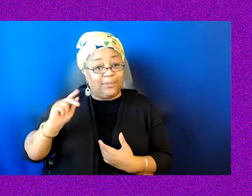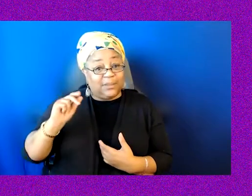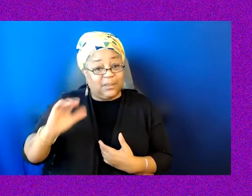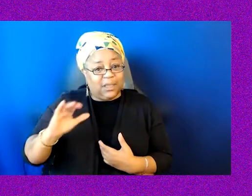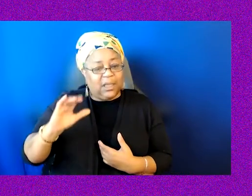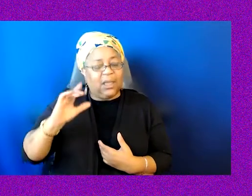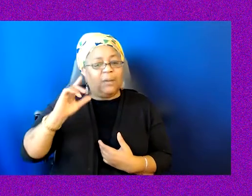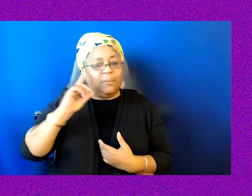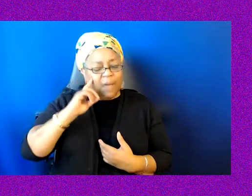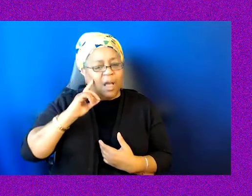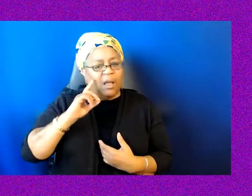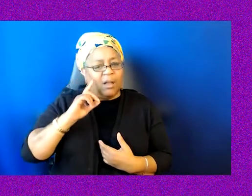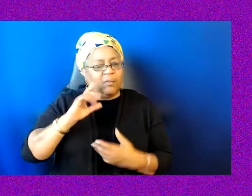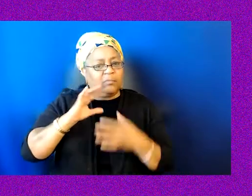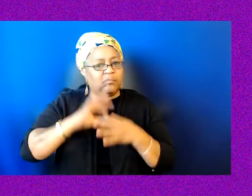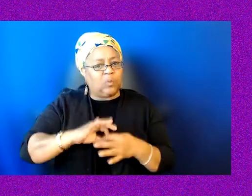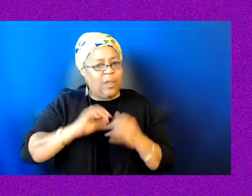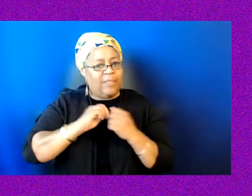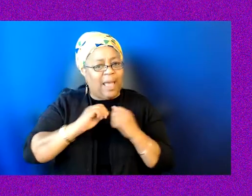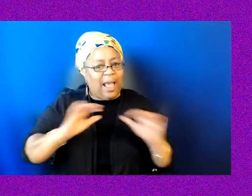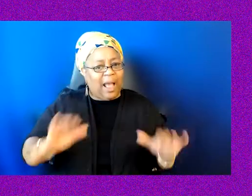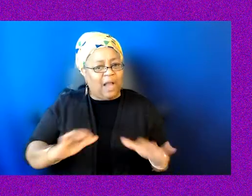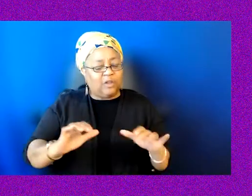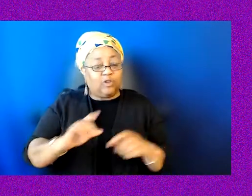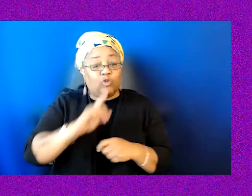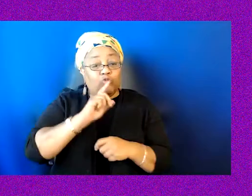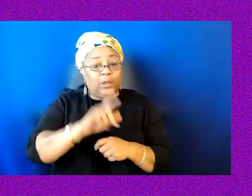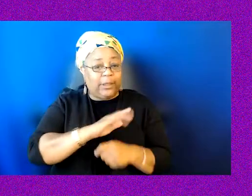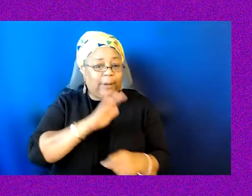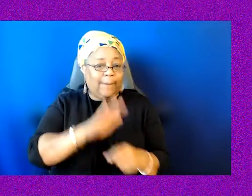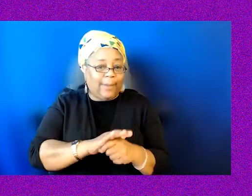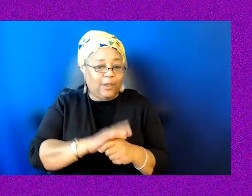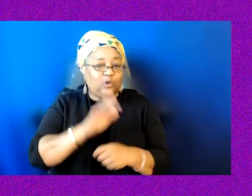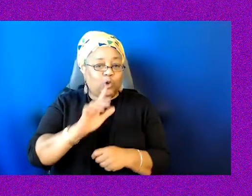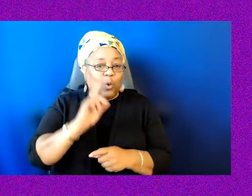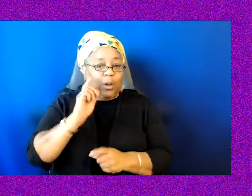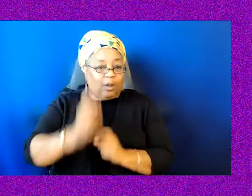conferencia de AMC, sino que en la acción realmente